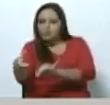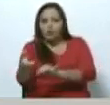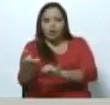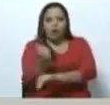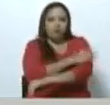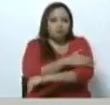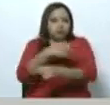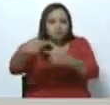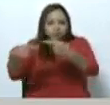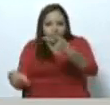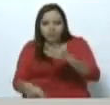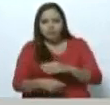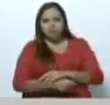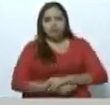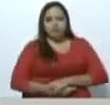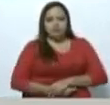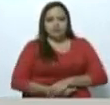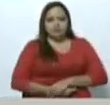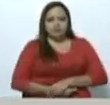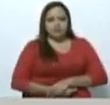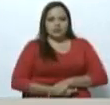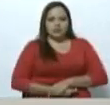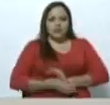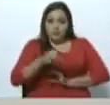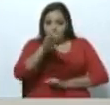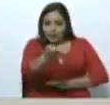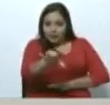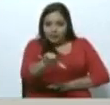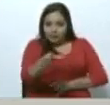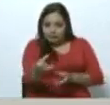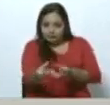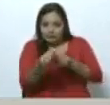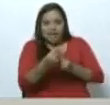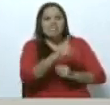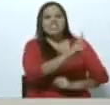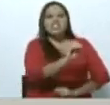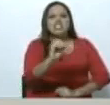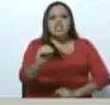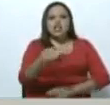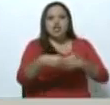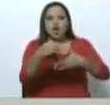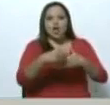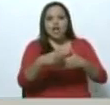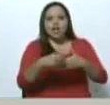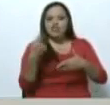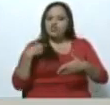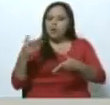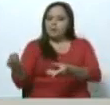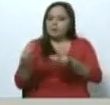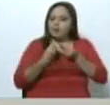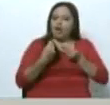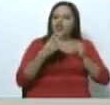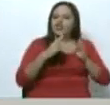Causada por ellos mismos. Cuando tú un país le quitas de cada 100 dólares 99,